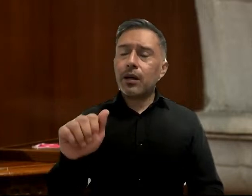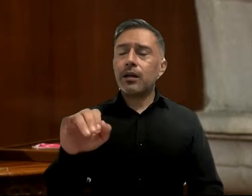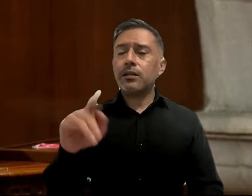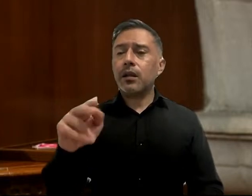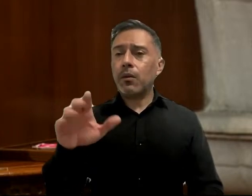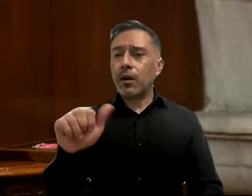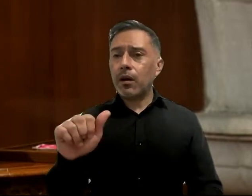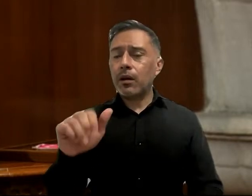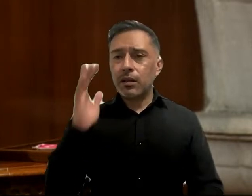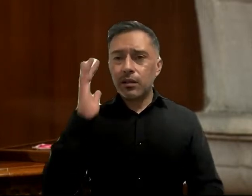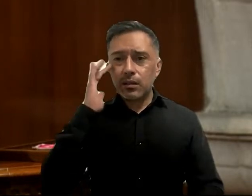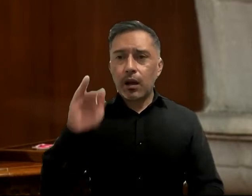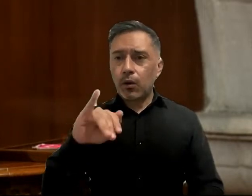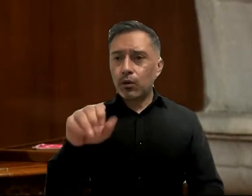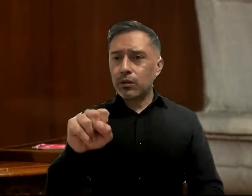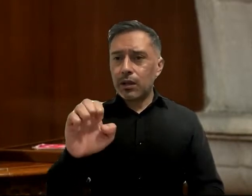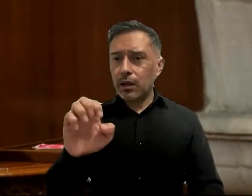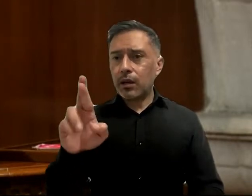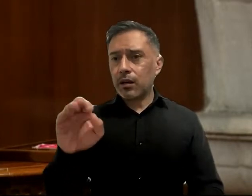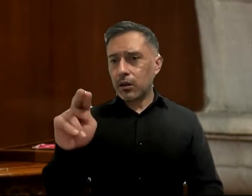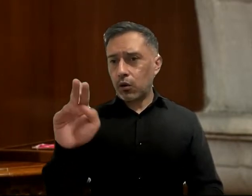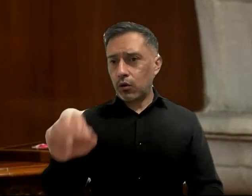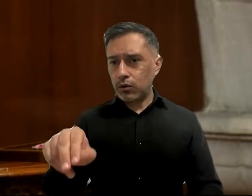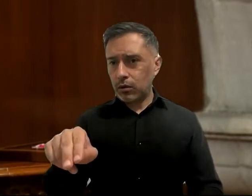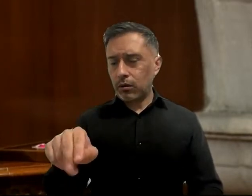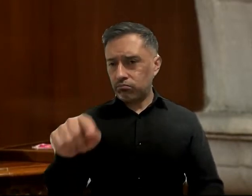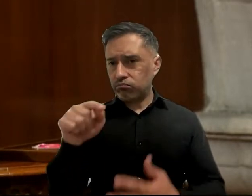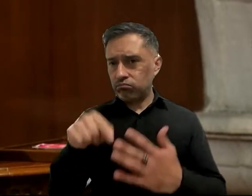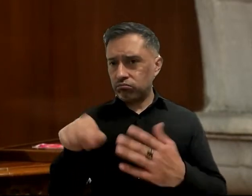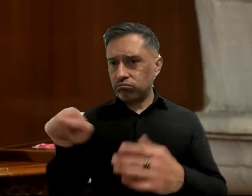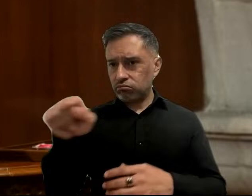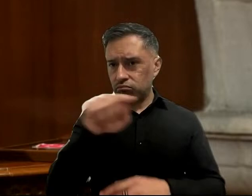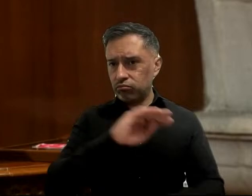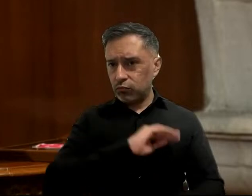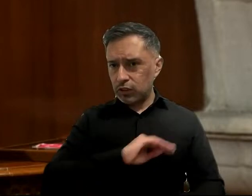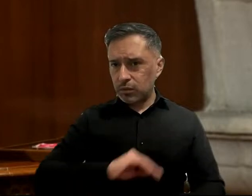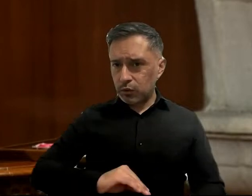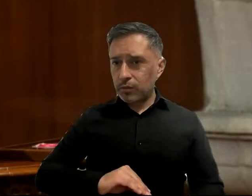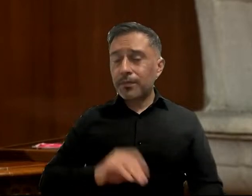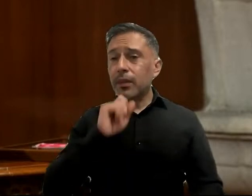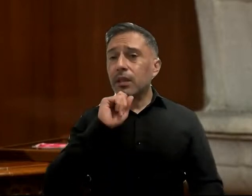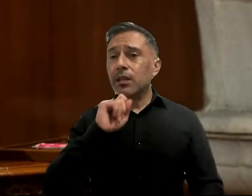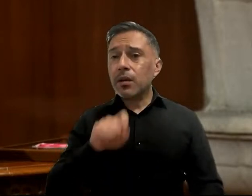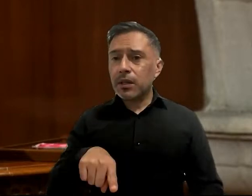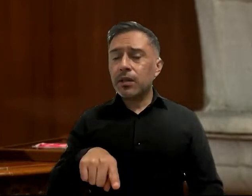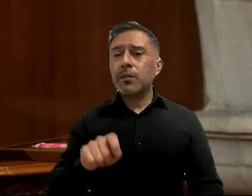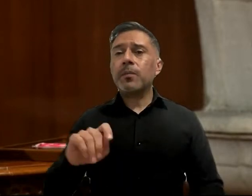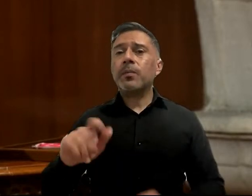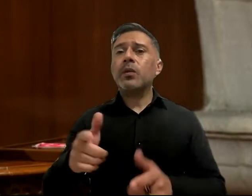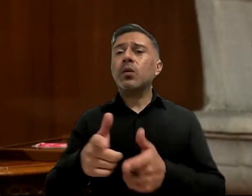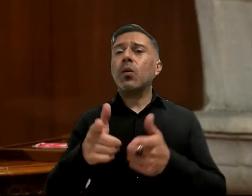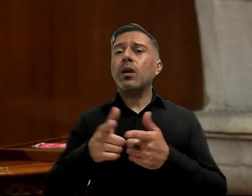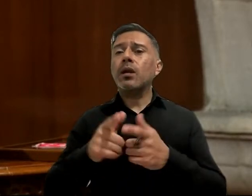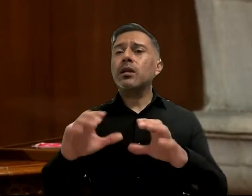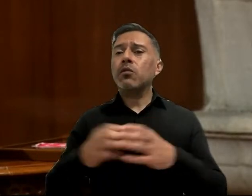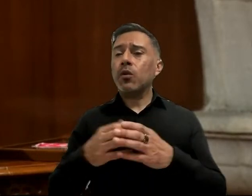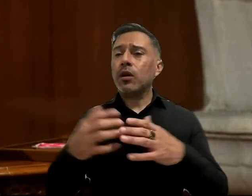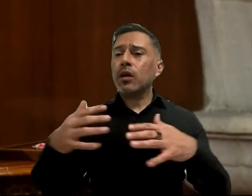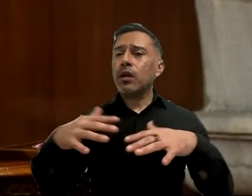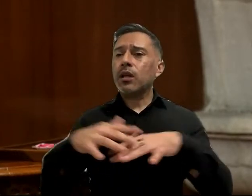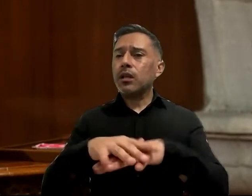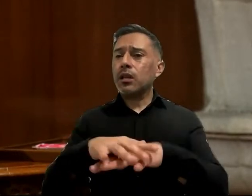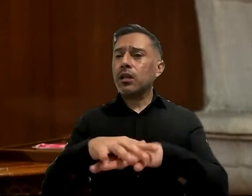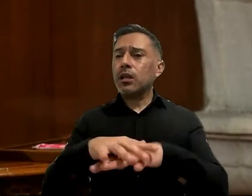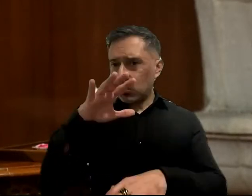San José del Rincón. Asimismo, a los integrantes del Colectivo Intercultural de Pueblos Indígenas